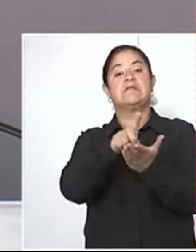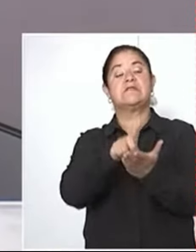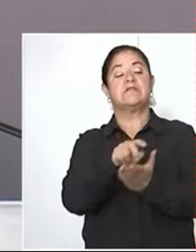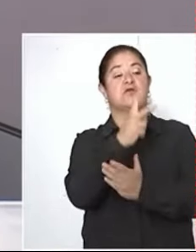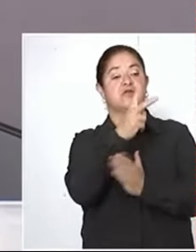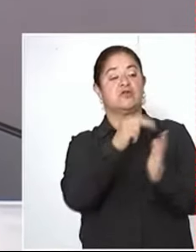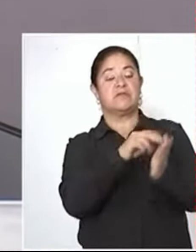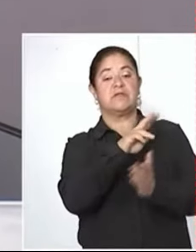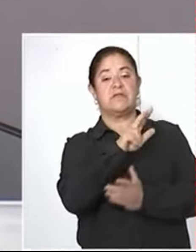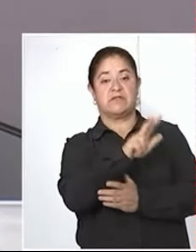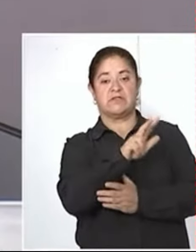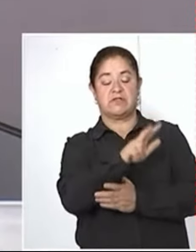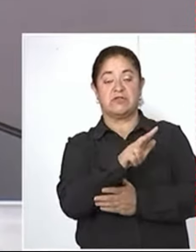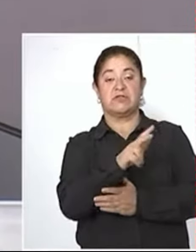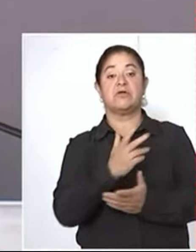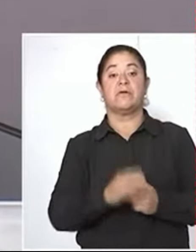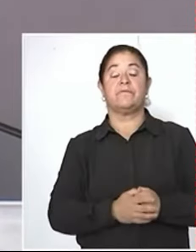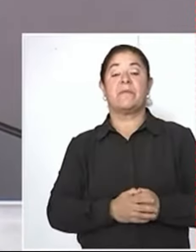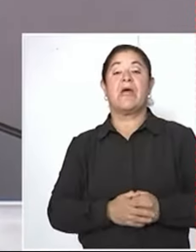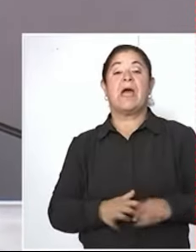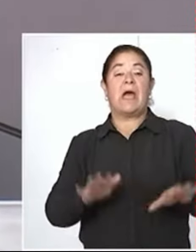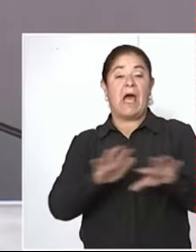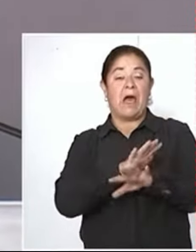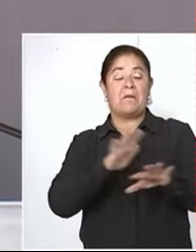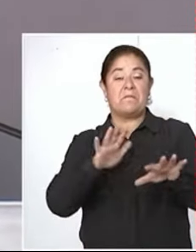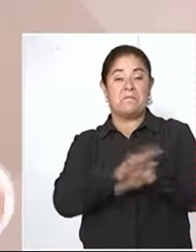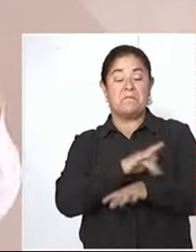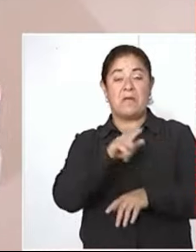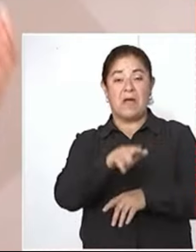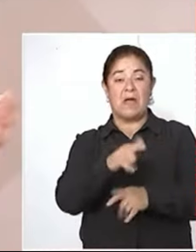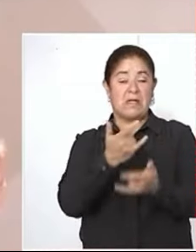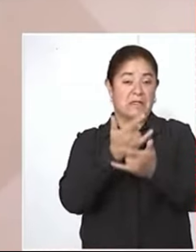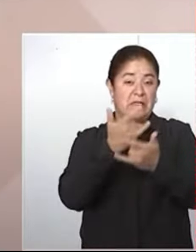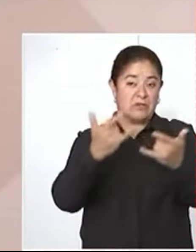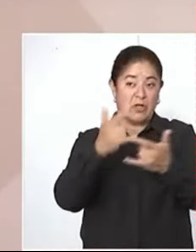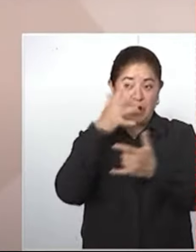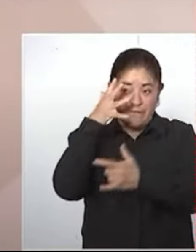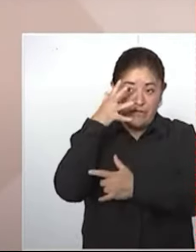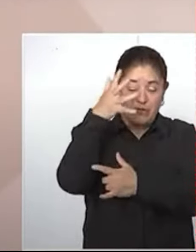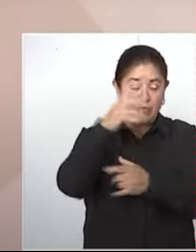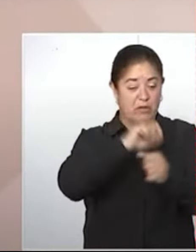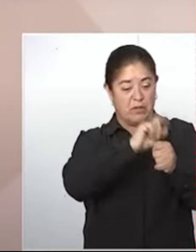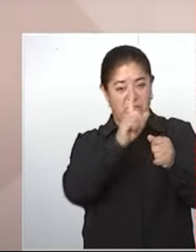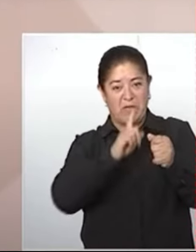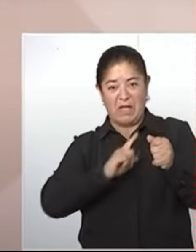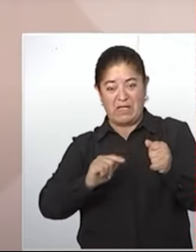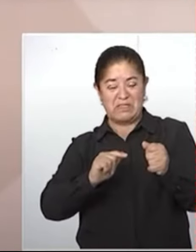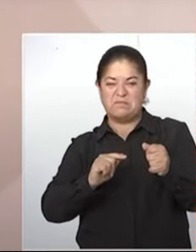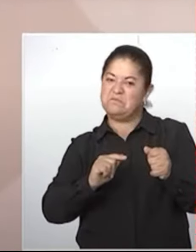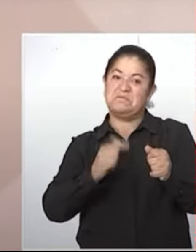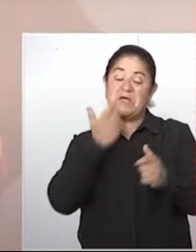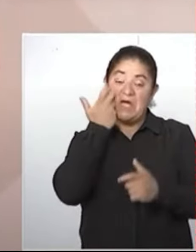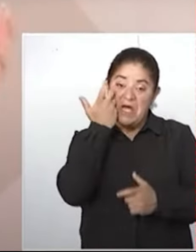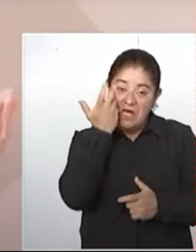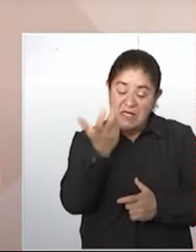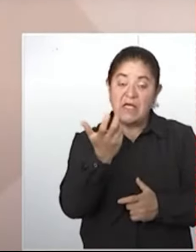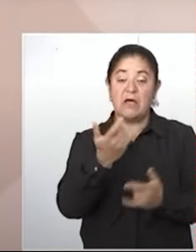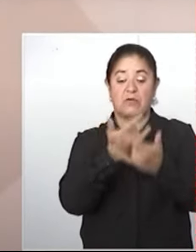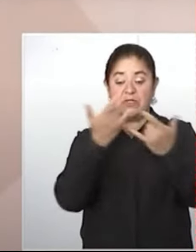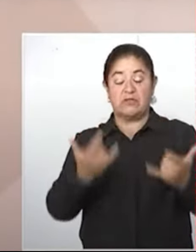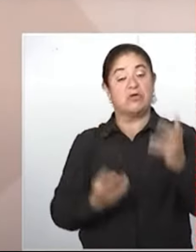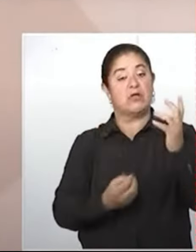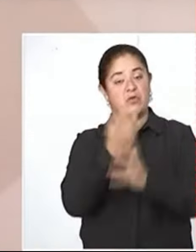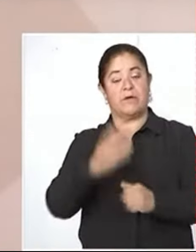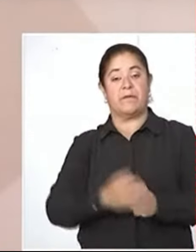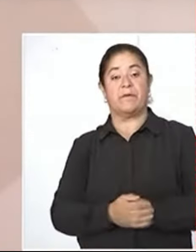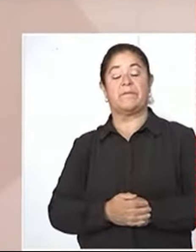que quería cambiar el rumbo del país que quería construir una nueva historia y este dos de